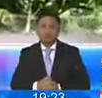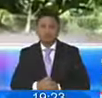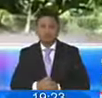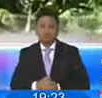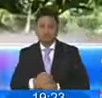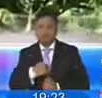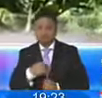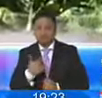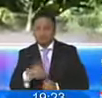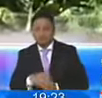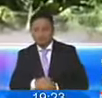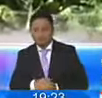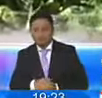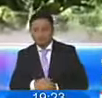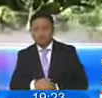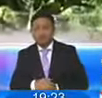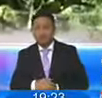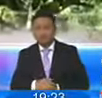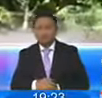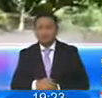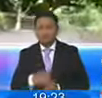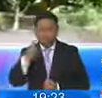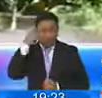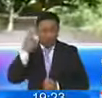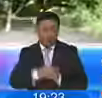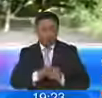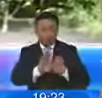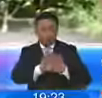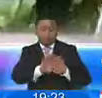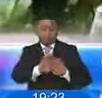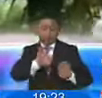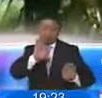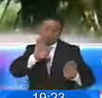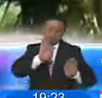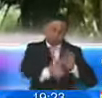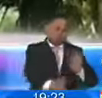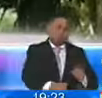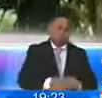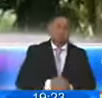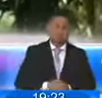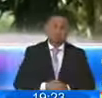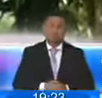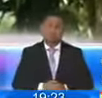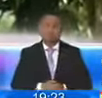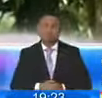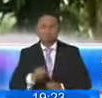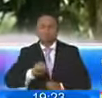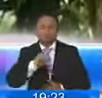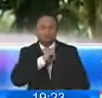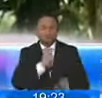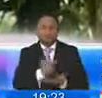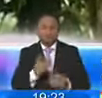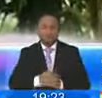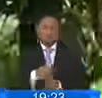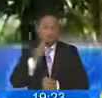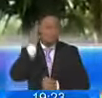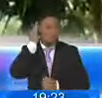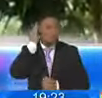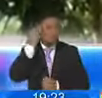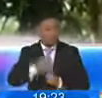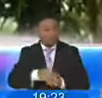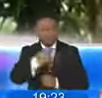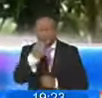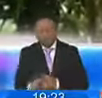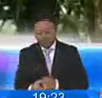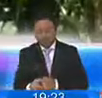que estaba tirada, la señora estaba tirada y en la ahorcada. Sí, efectivamente, la señora en el piso